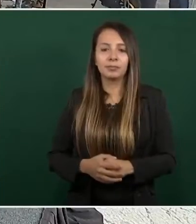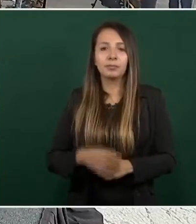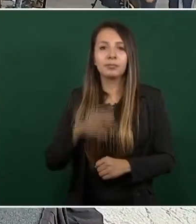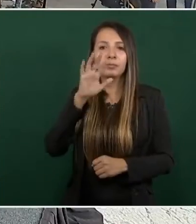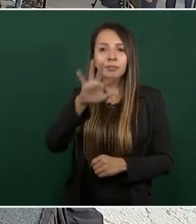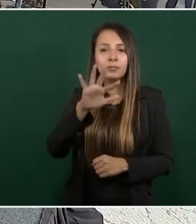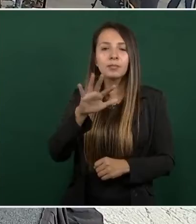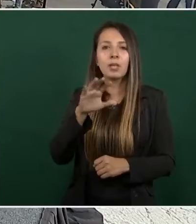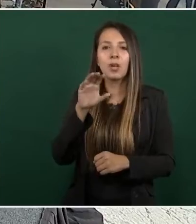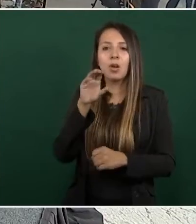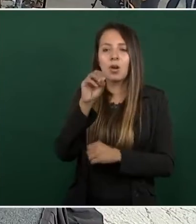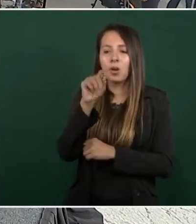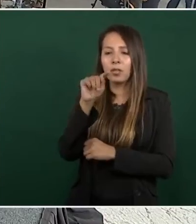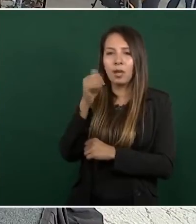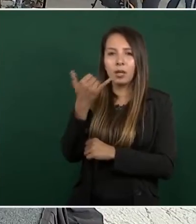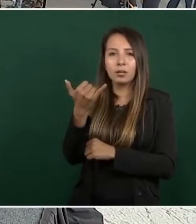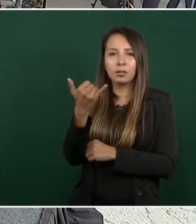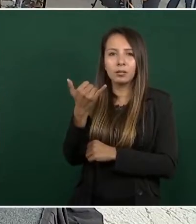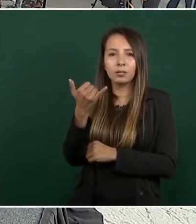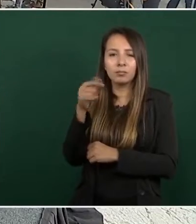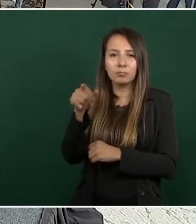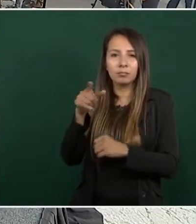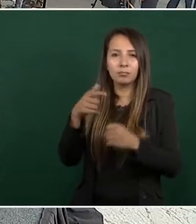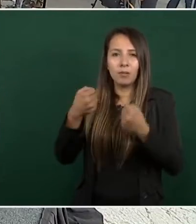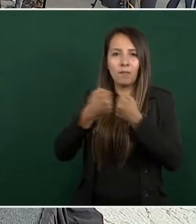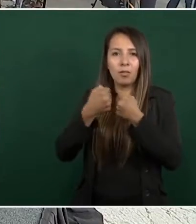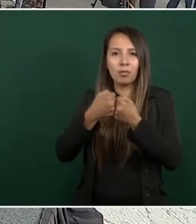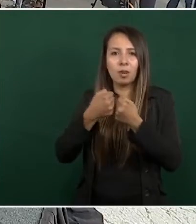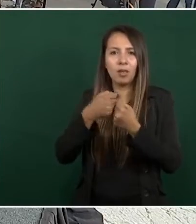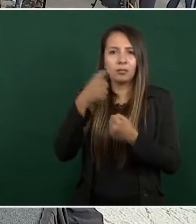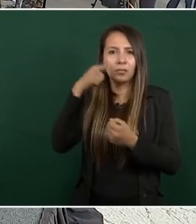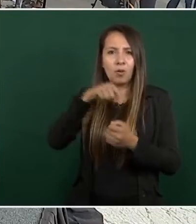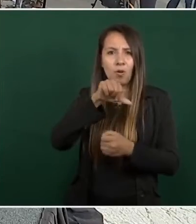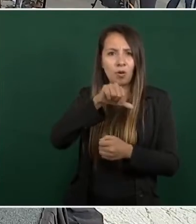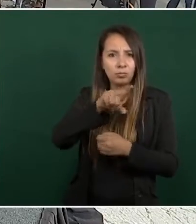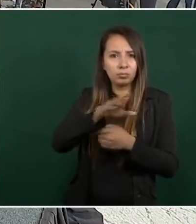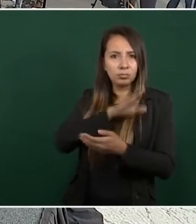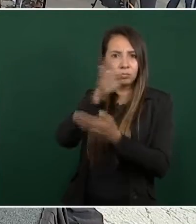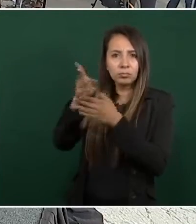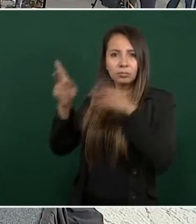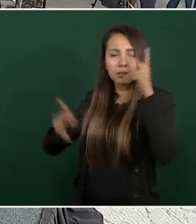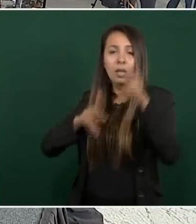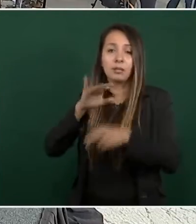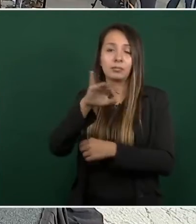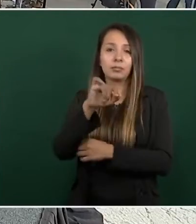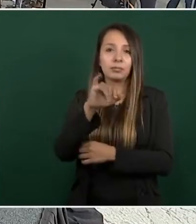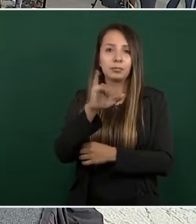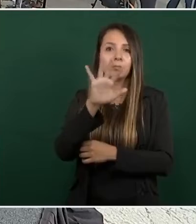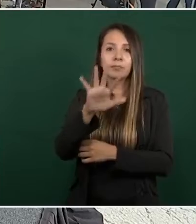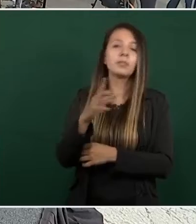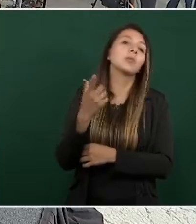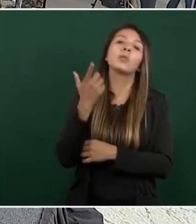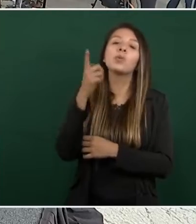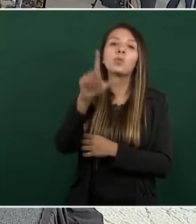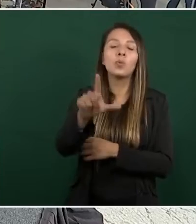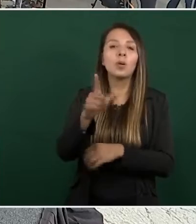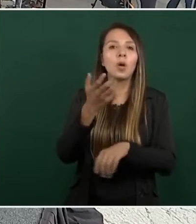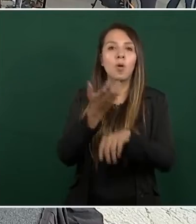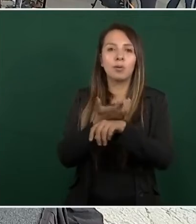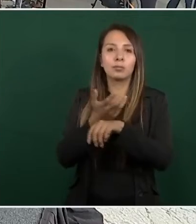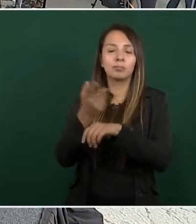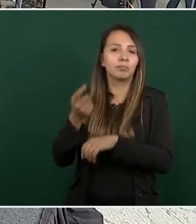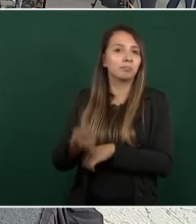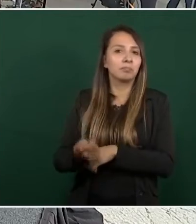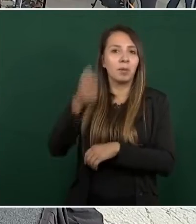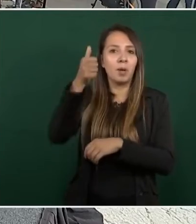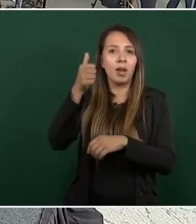2, tengo entendido que va a visitarla hoy, no sé si sea cierto. Sí. El lunes Estados Unidos va a poner la primera piedra del lado